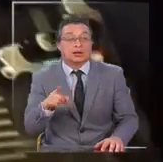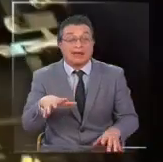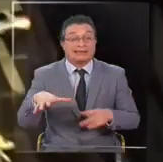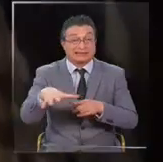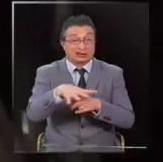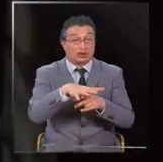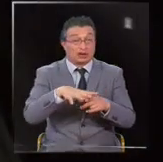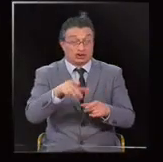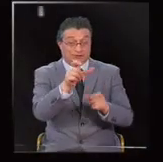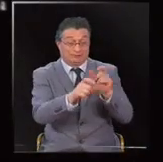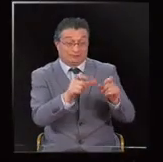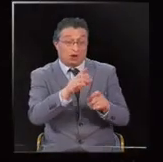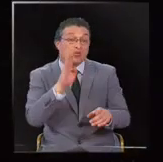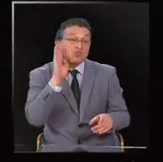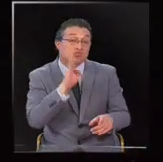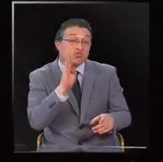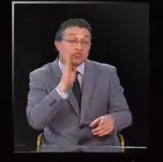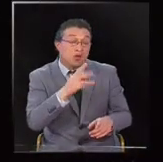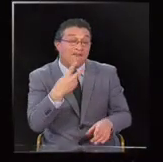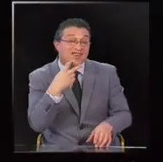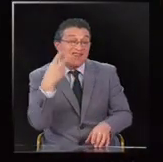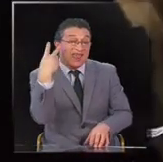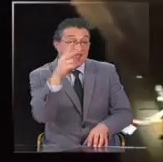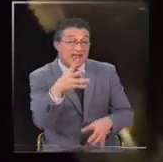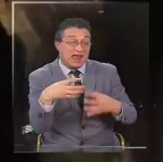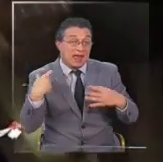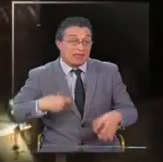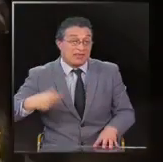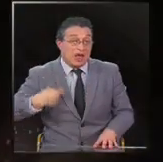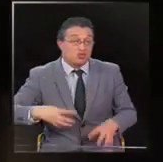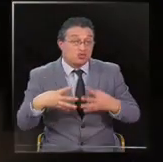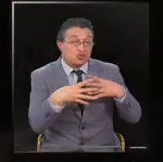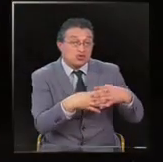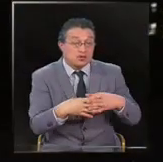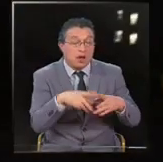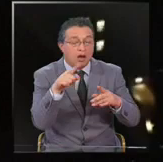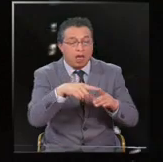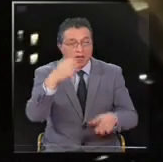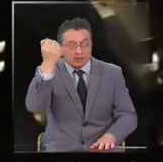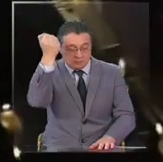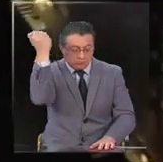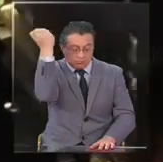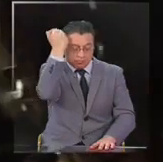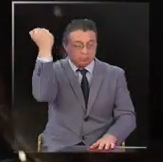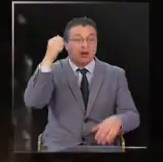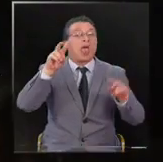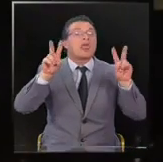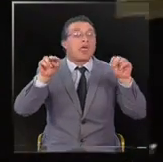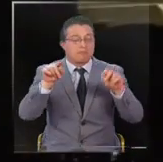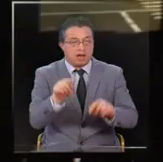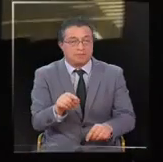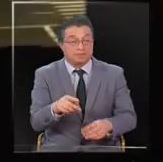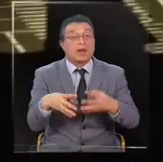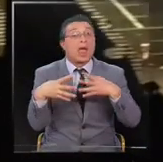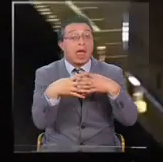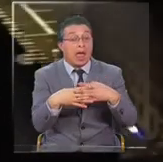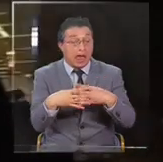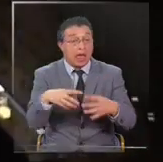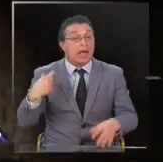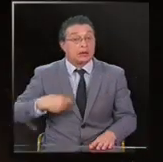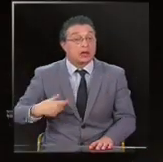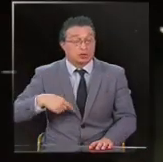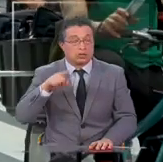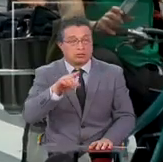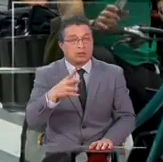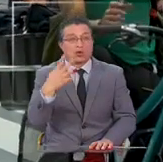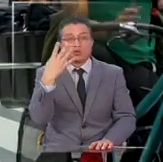la población afroestadounidense vive ciertamente están marcadas por ciertos temas. En Estados Unidos son